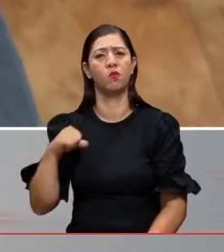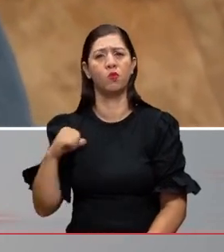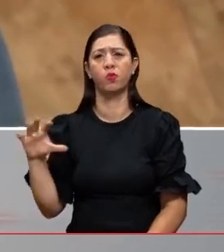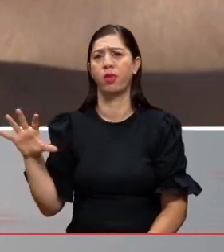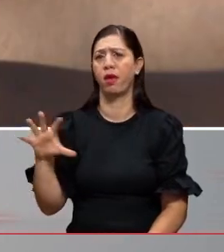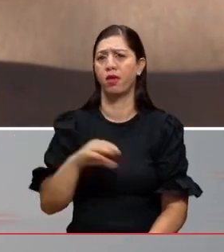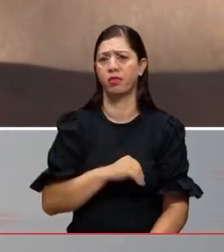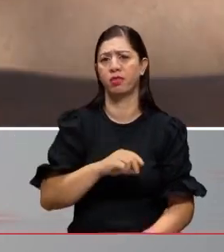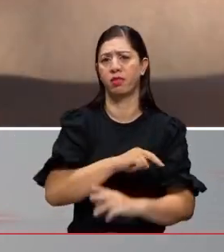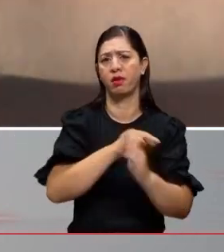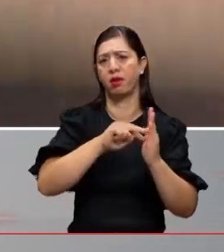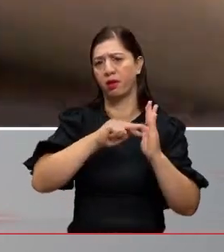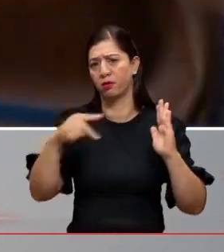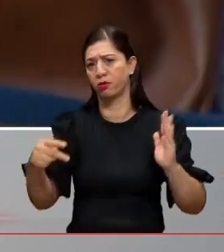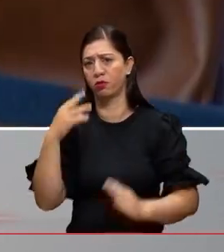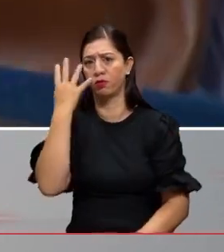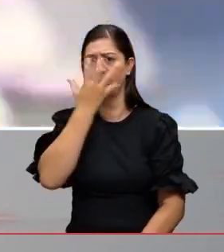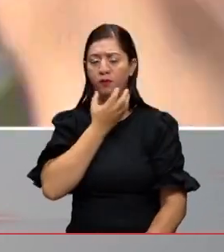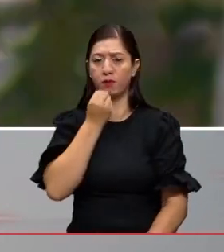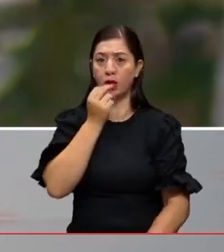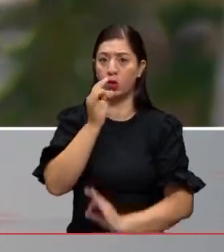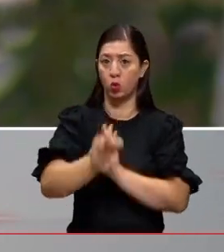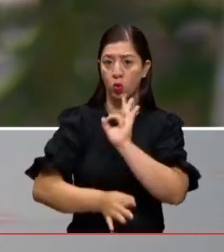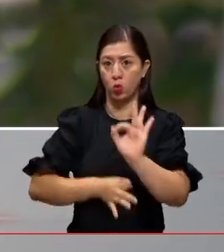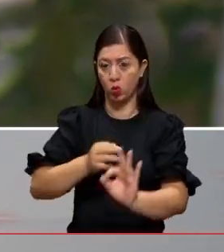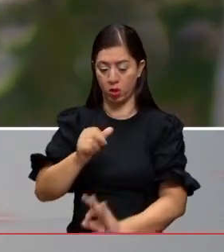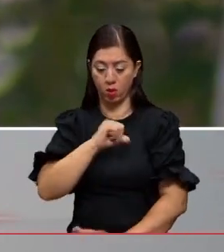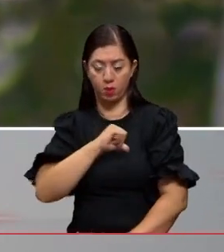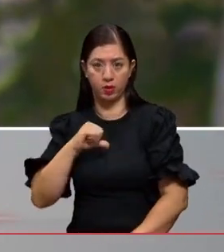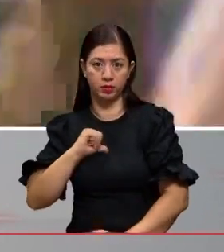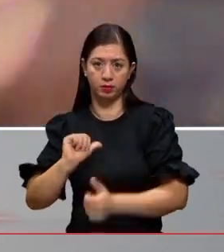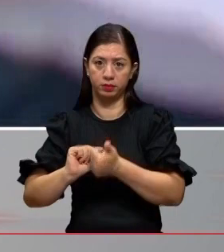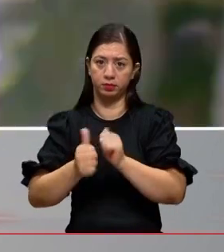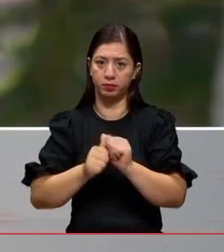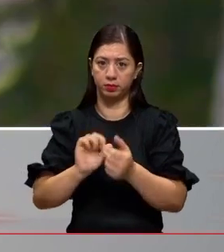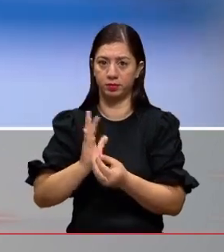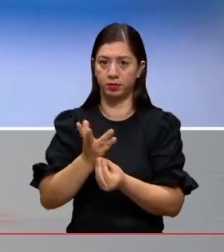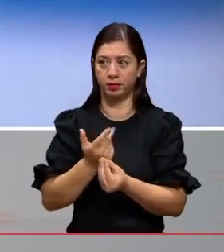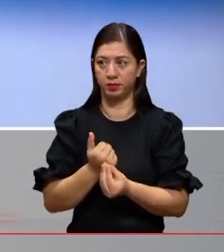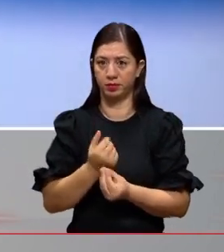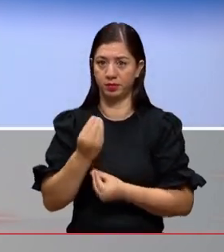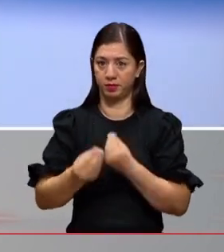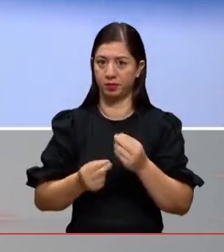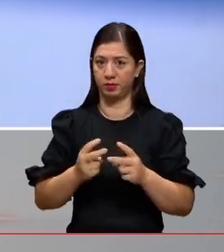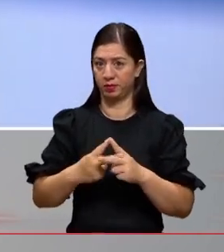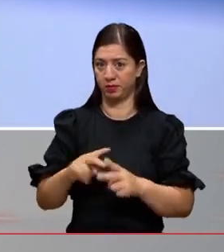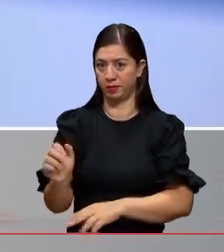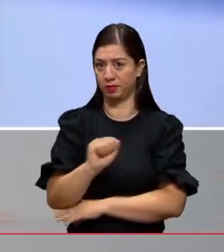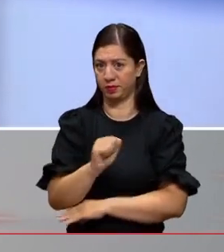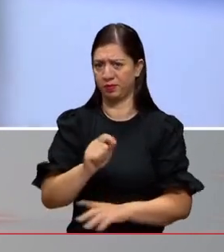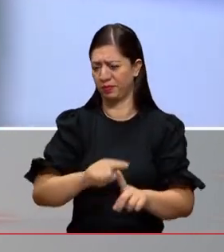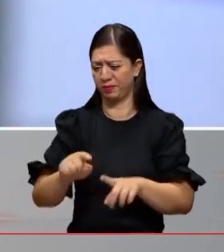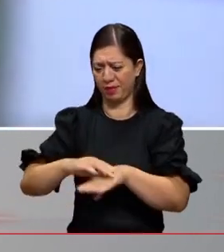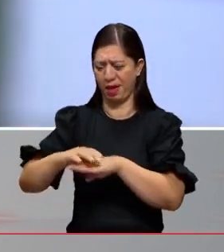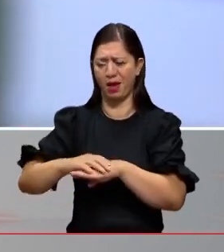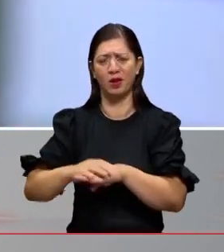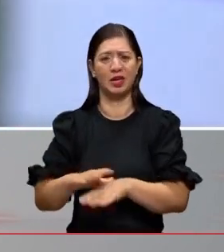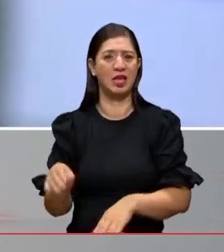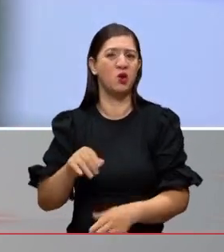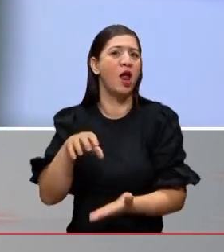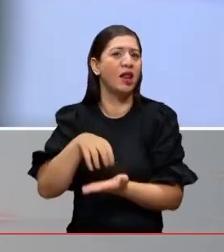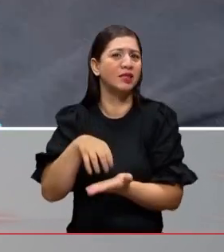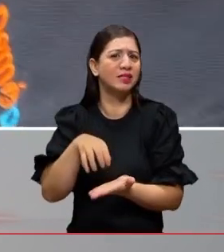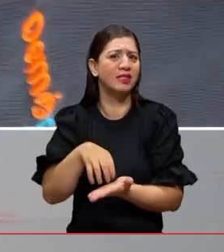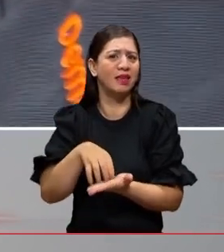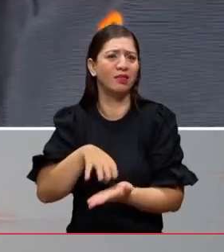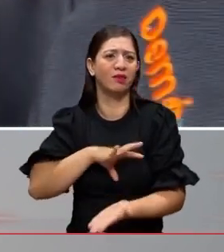un poquito, sí. Tecnología, belleza, cuidado personal, deportes, artesanías, repuestos para vehículos, ropa, calzado, accesorios. Esto parece como en el centro de Cali,